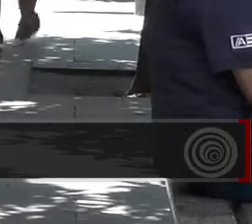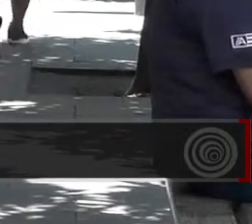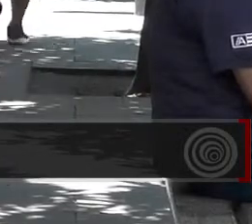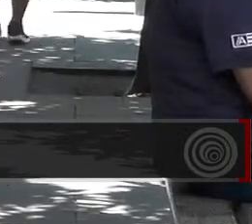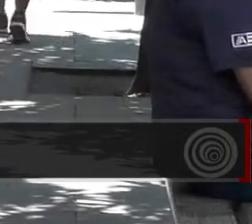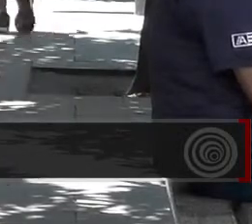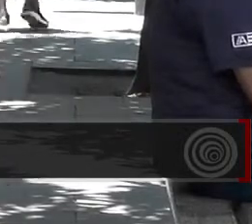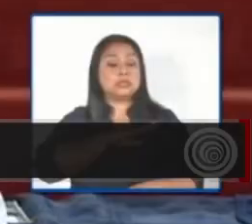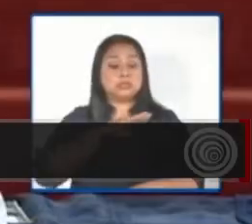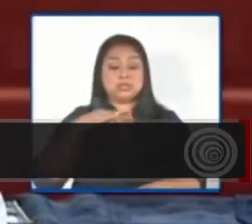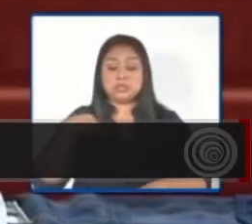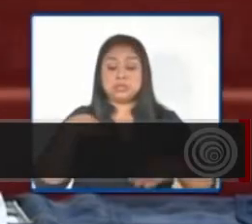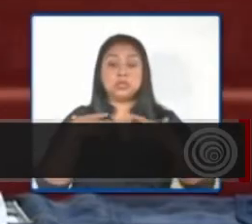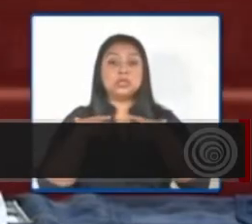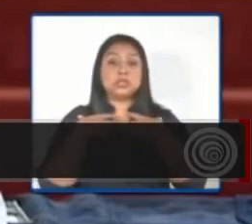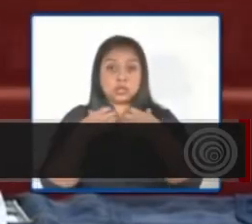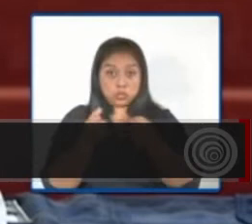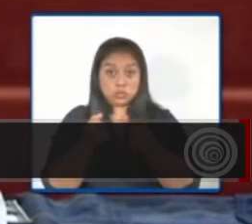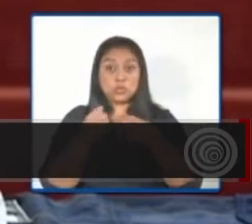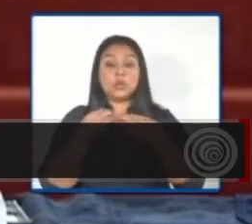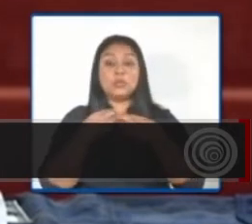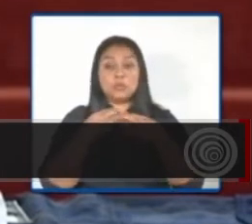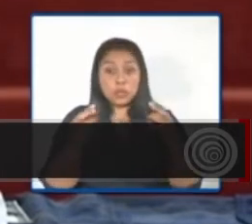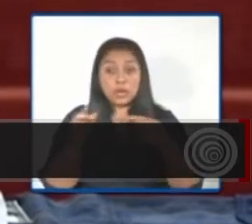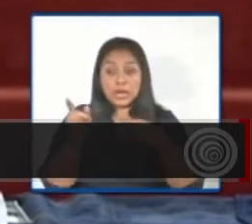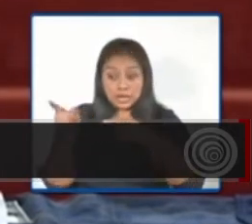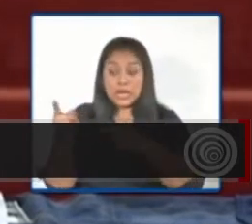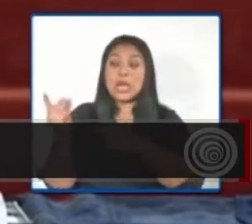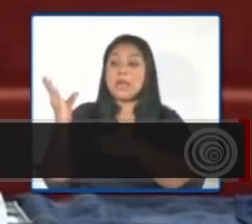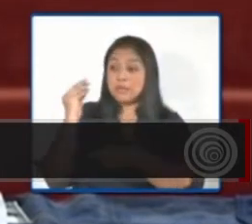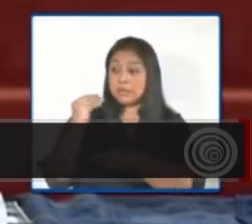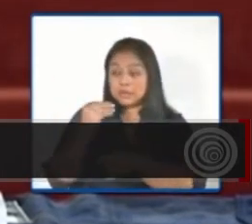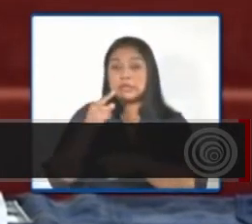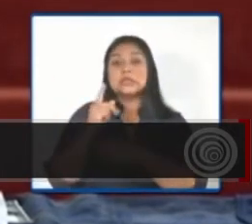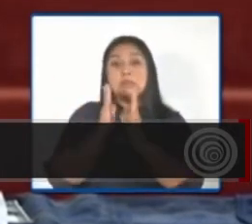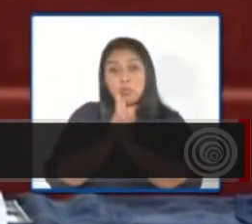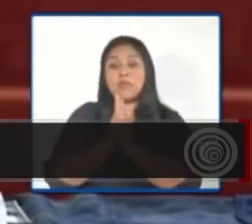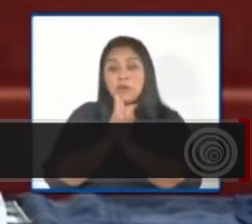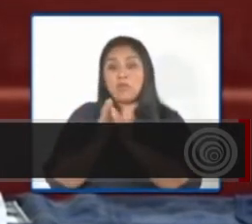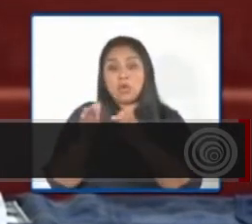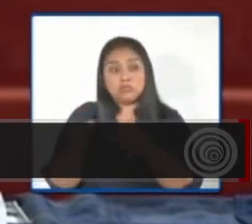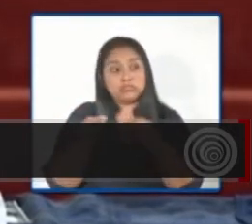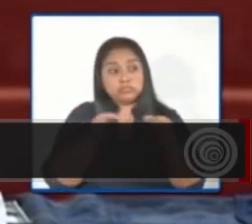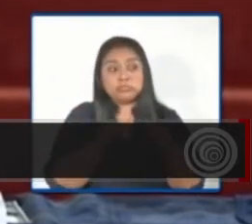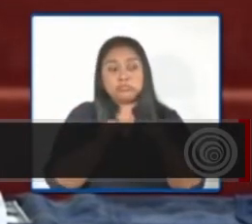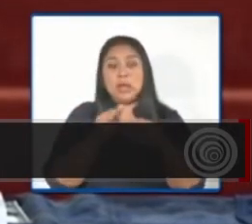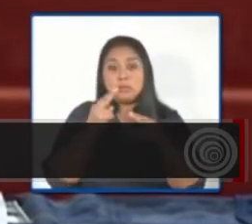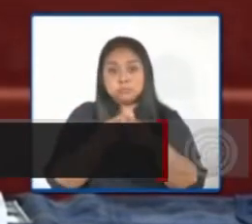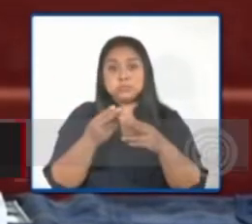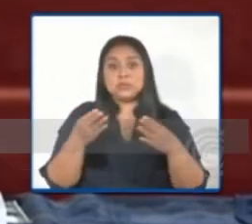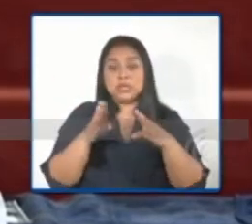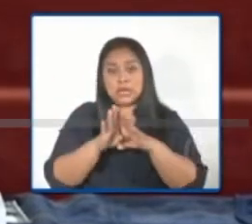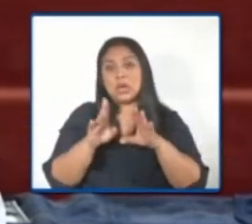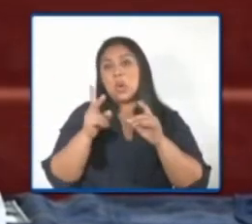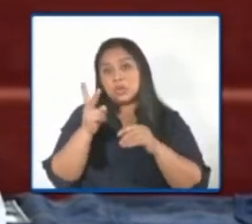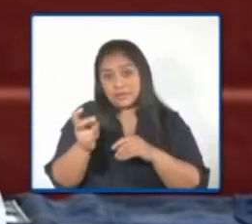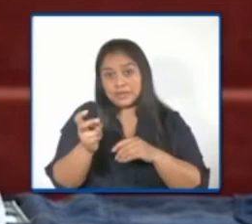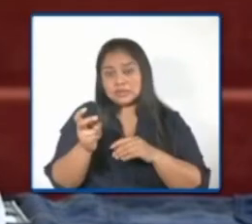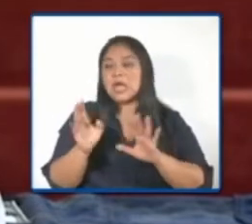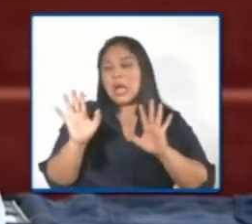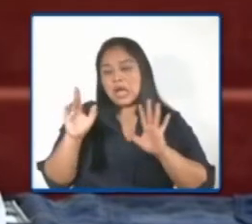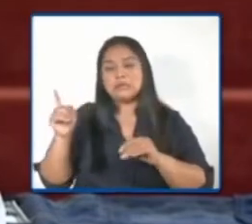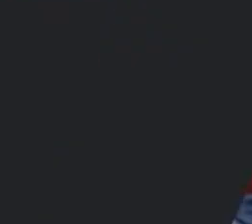Ministerio de Salud Pública nos diga que considera oportuno y necesario volverlo a